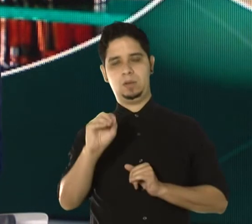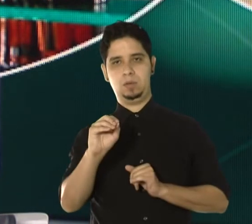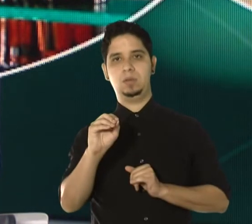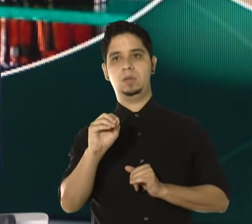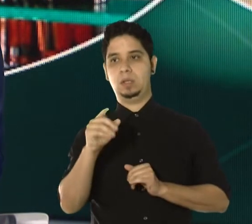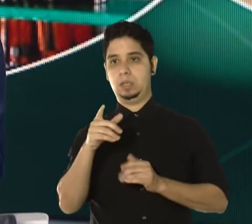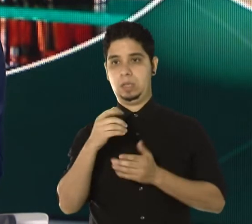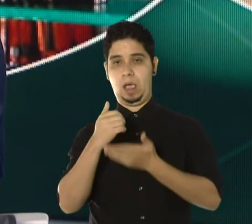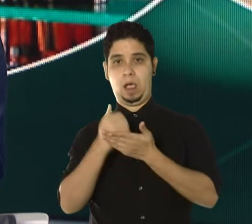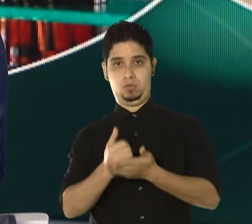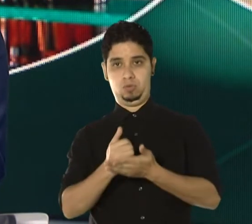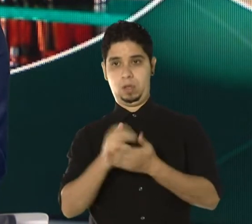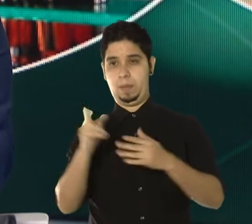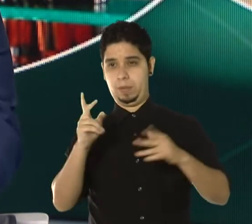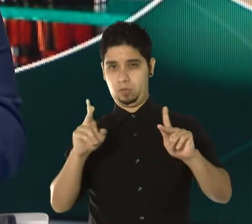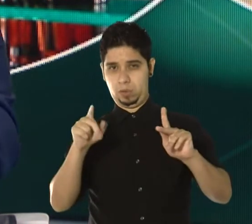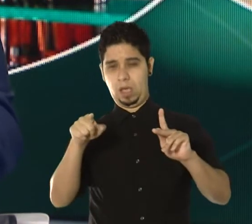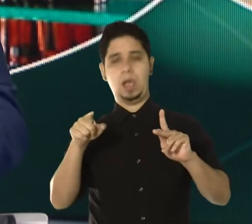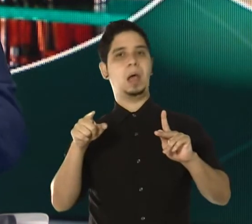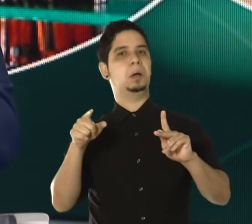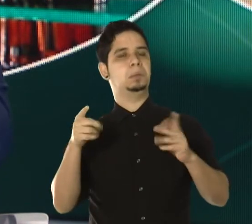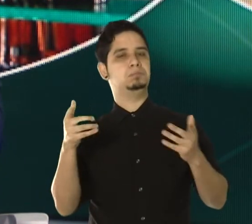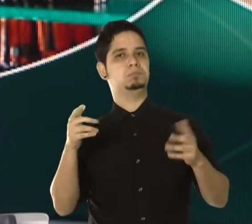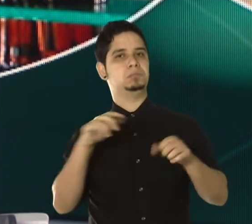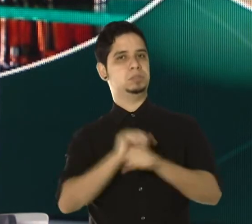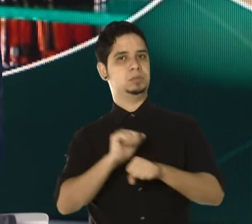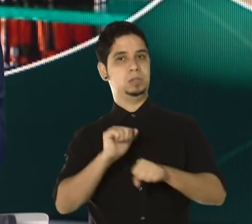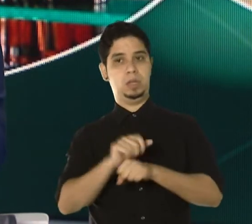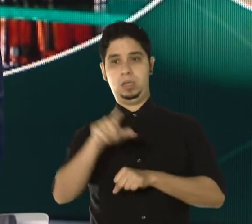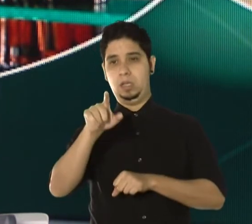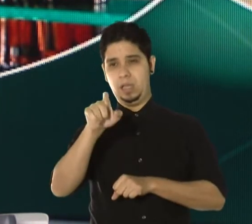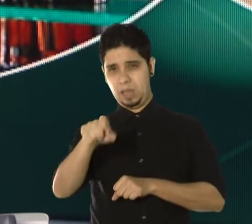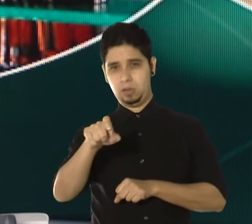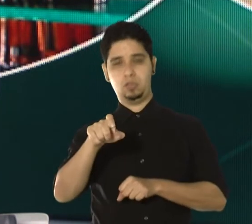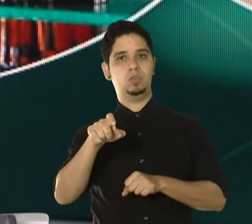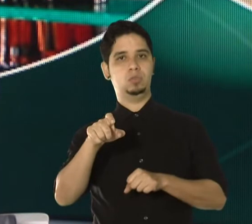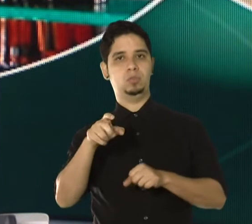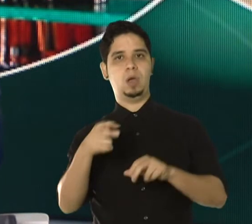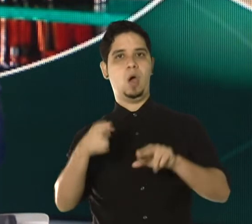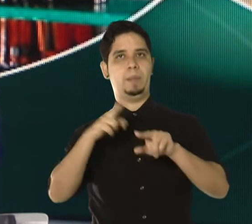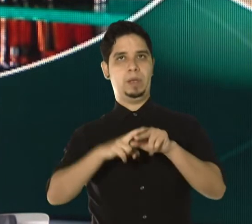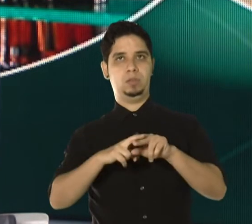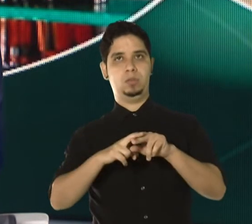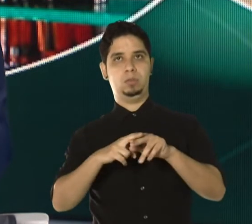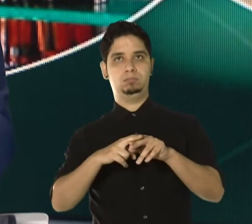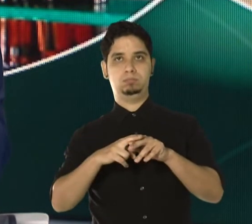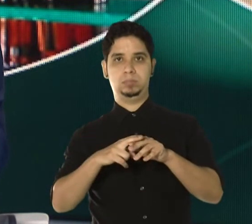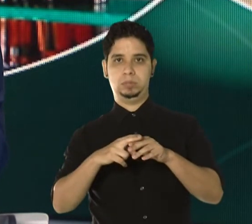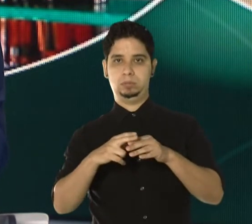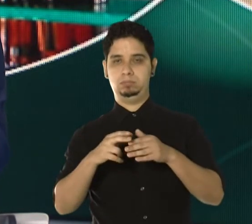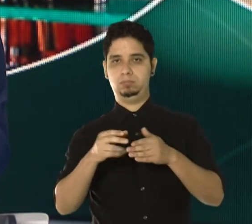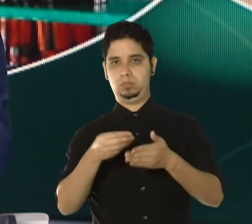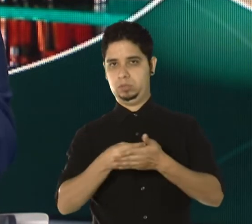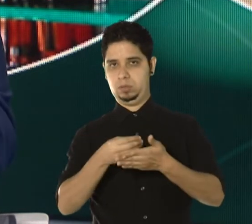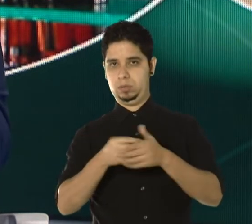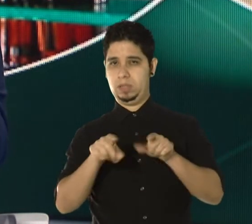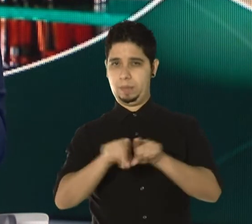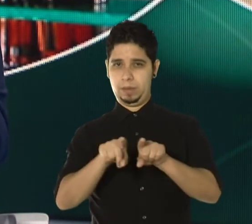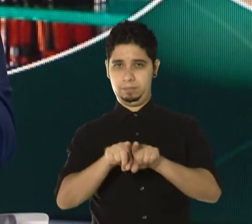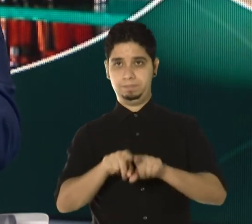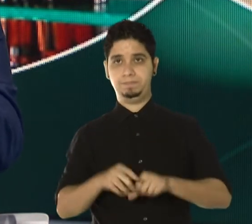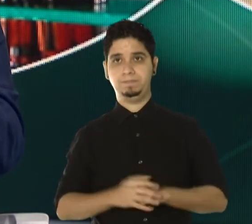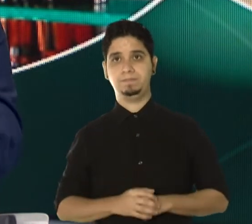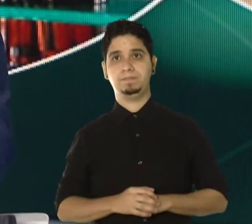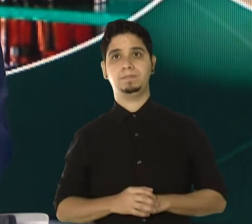al trabajador muy grande. Y eso debe venir acompañado de un aumento salarial también. Y además que